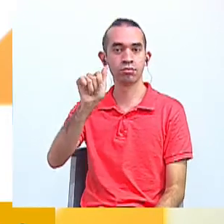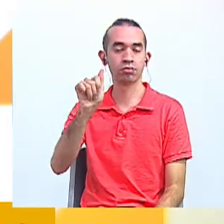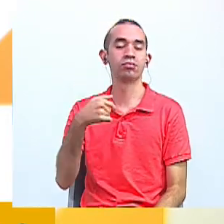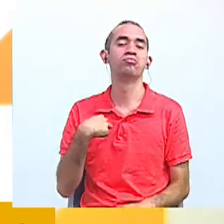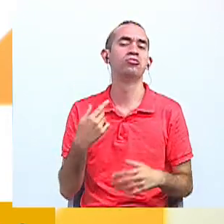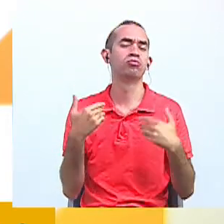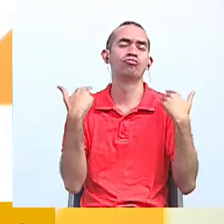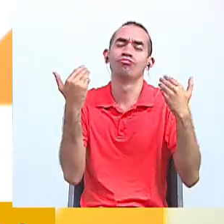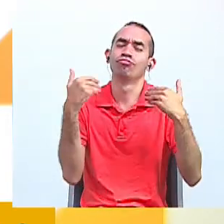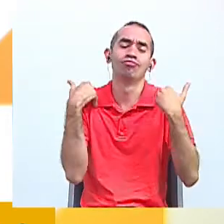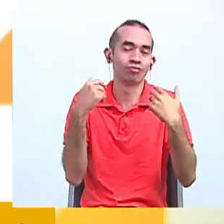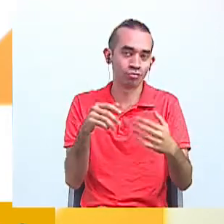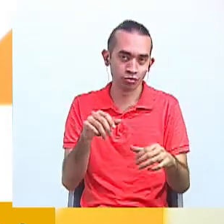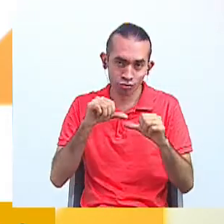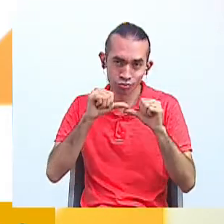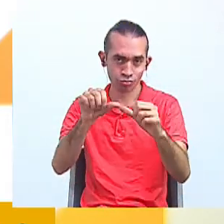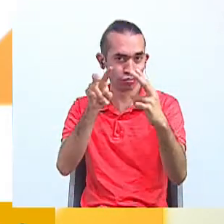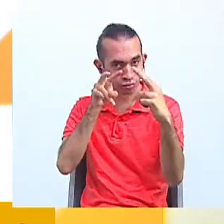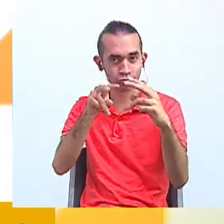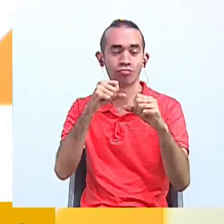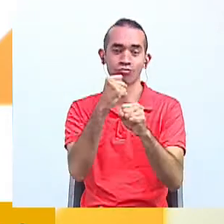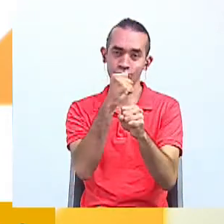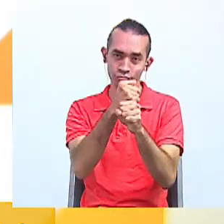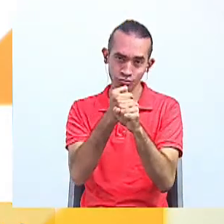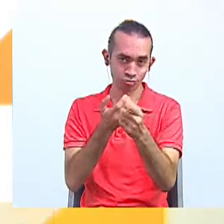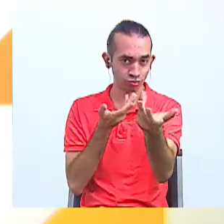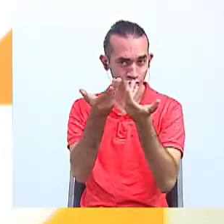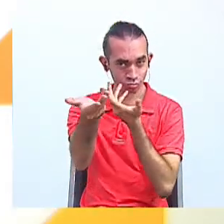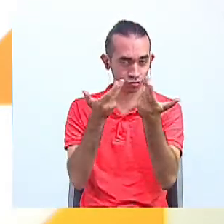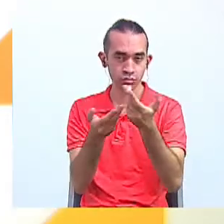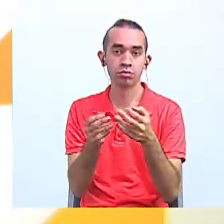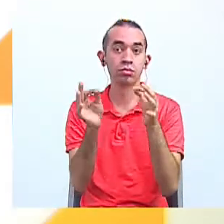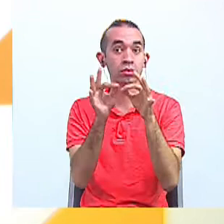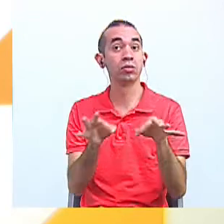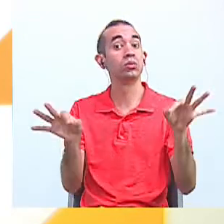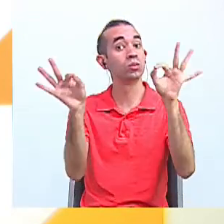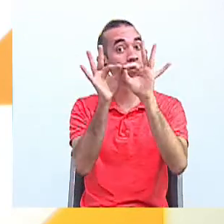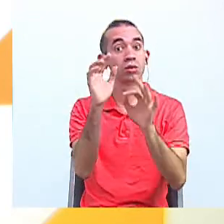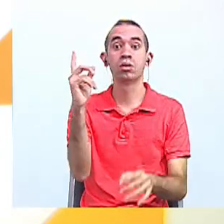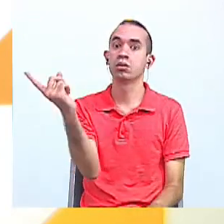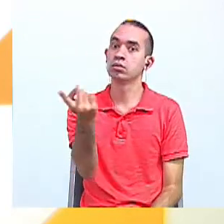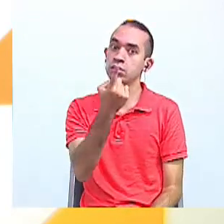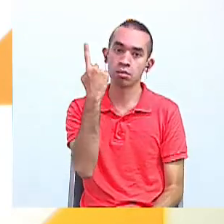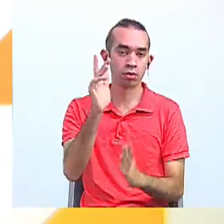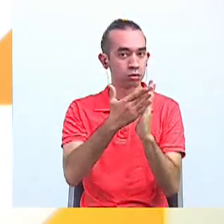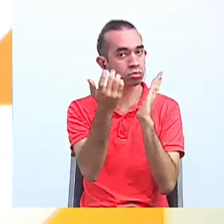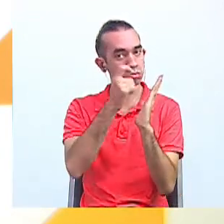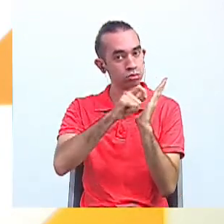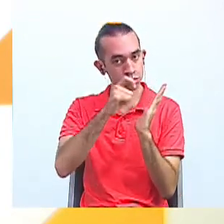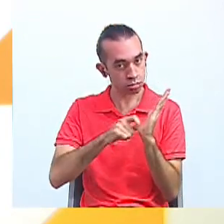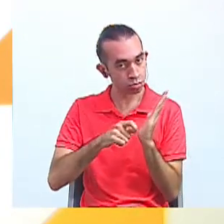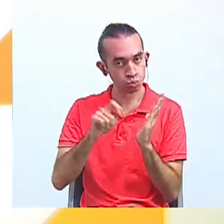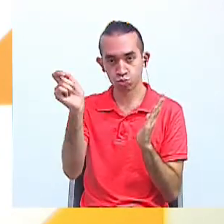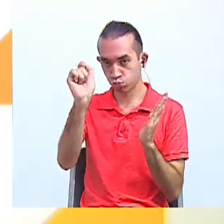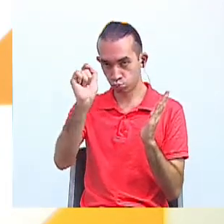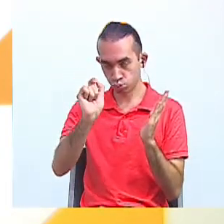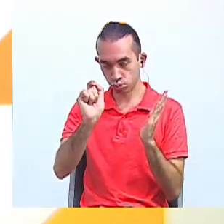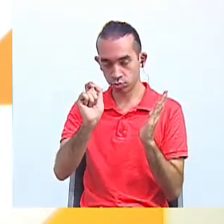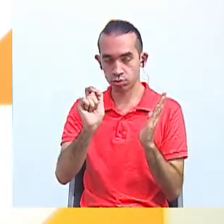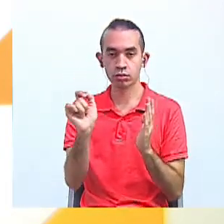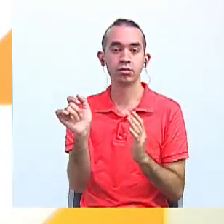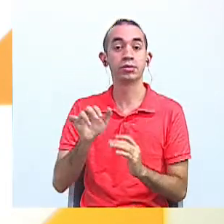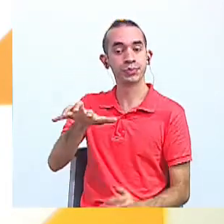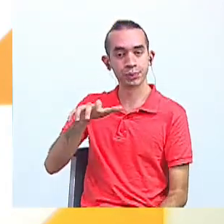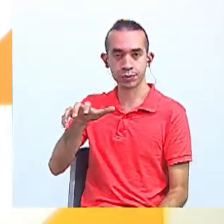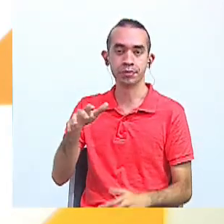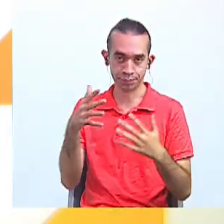de seguir trabajando con ustedes. Es muy importante que siempre cuenten con un cuaderno, el lápiz y la